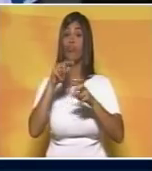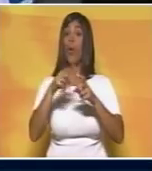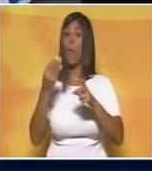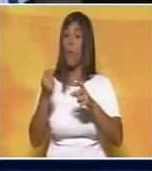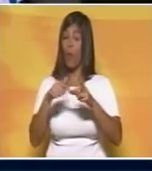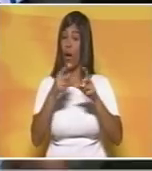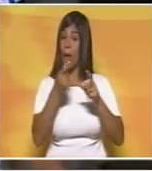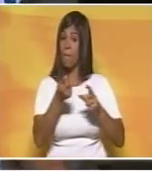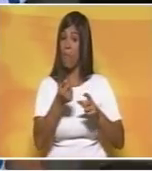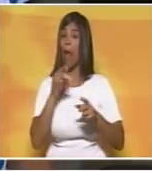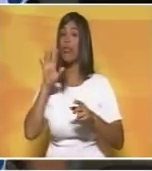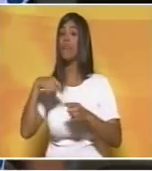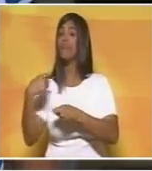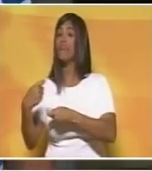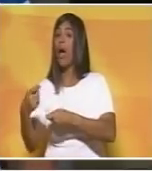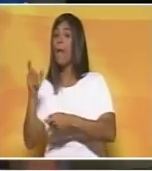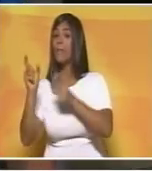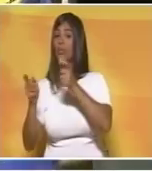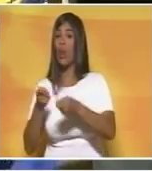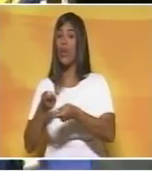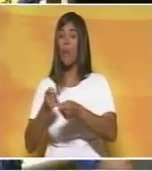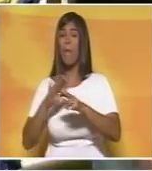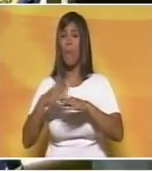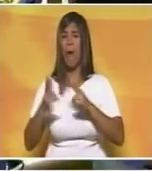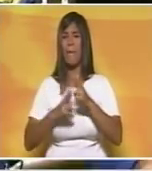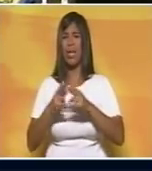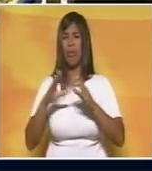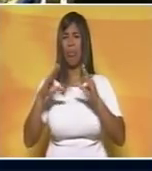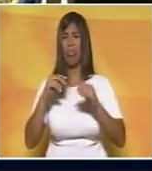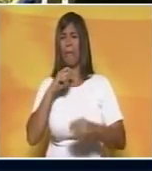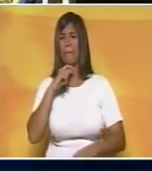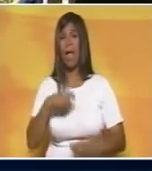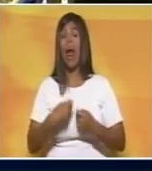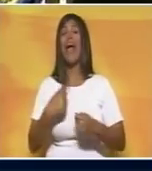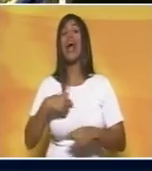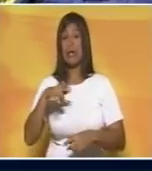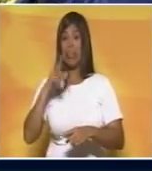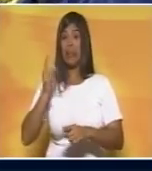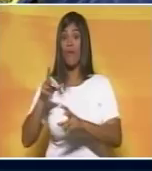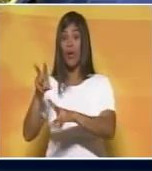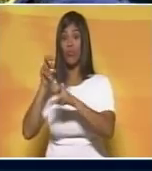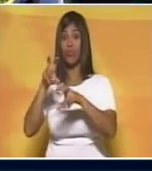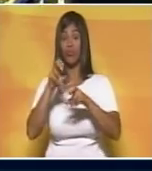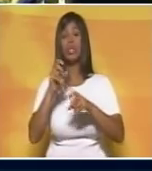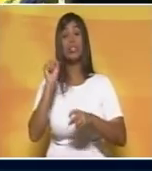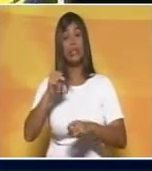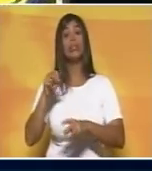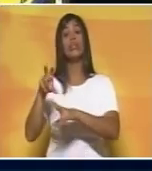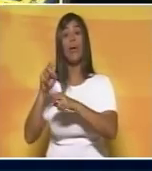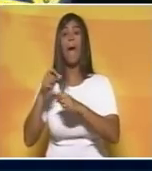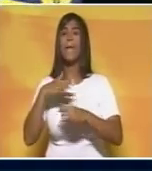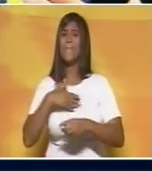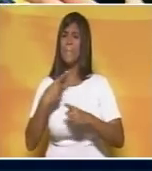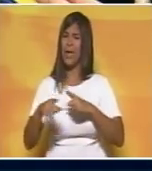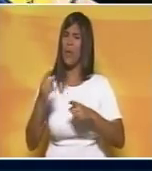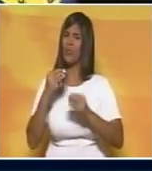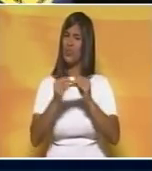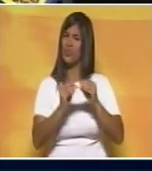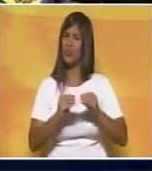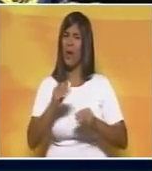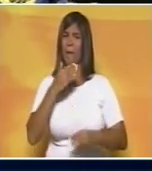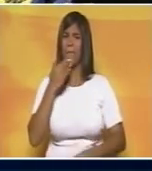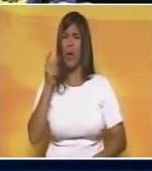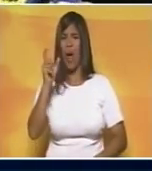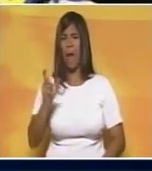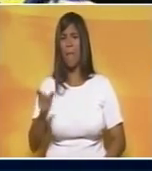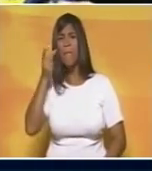pues, porque el metro está deteriorado. Que si tienen que cobrar, que cobren, pero para que den un buen servicio a